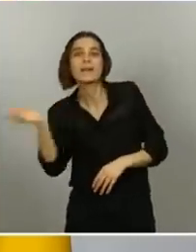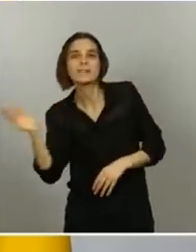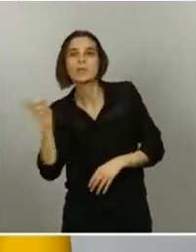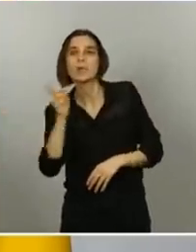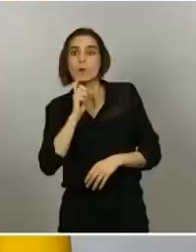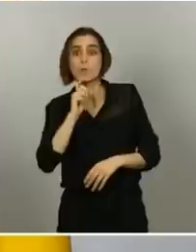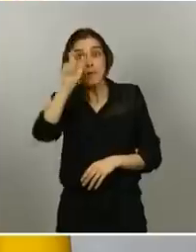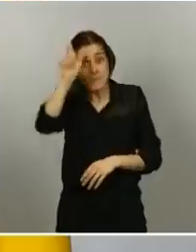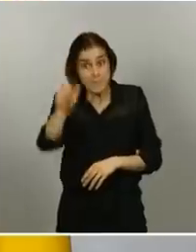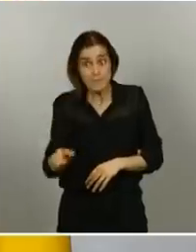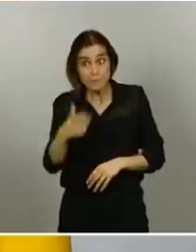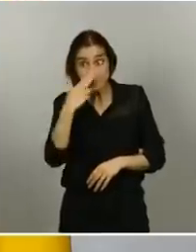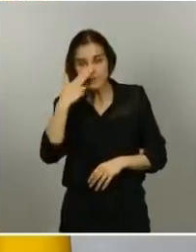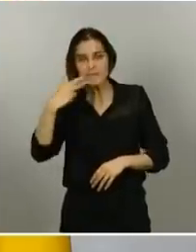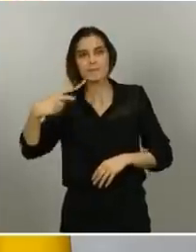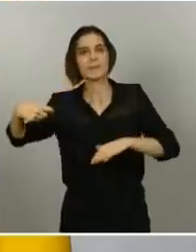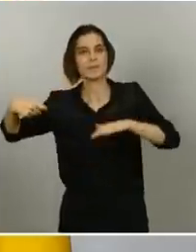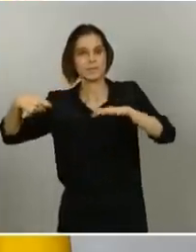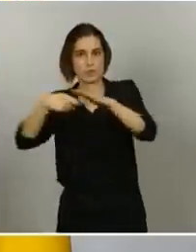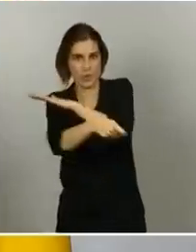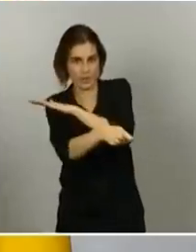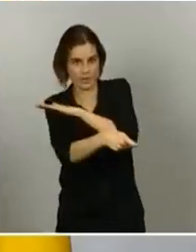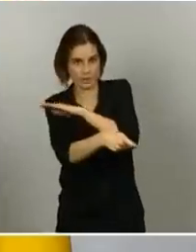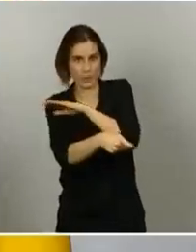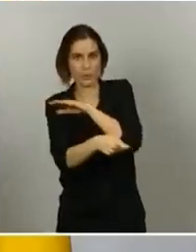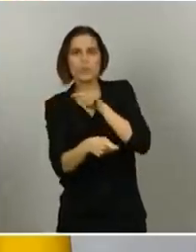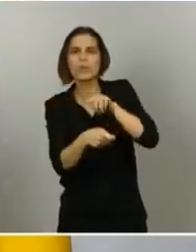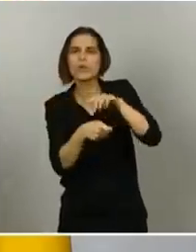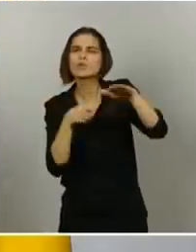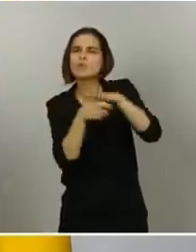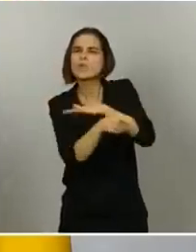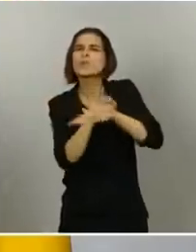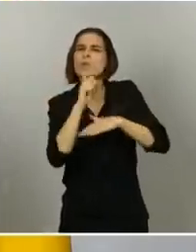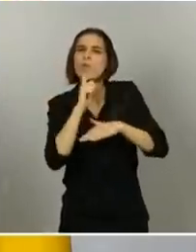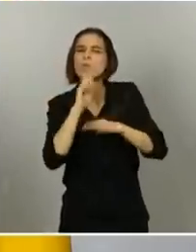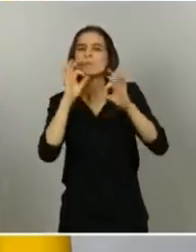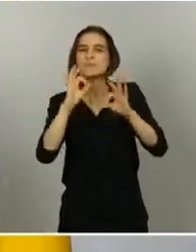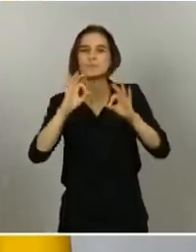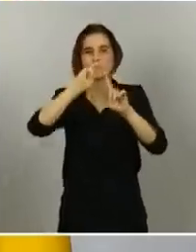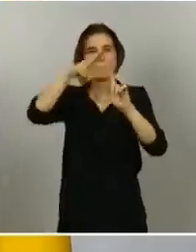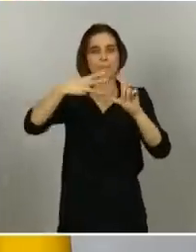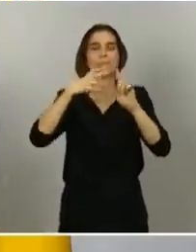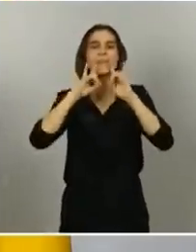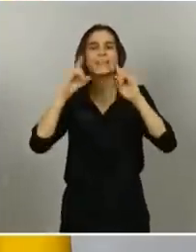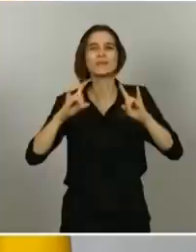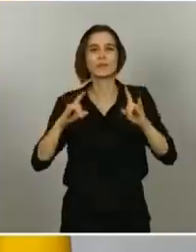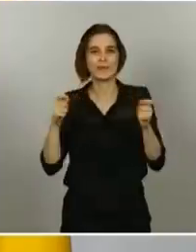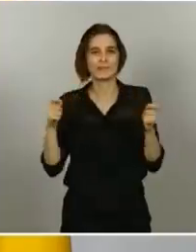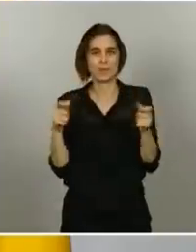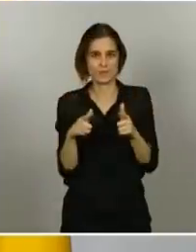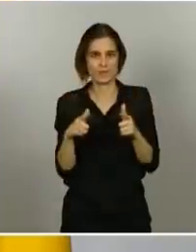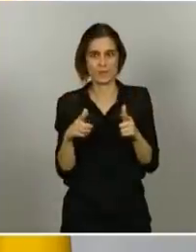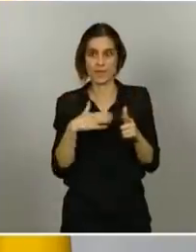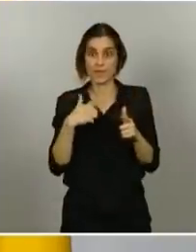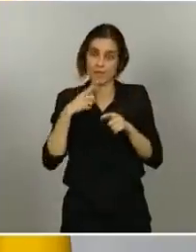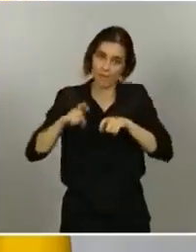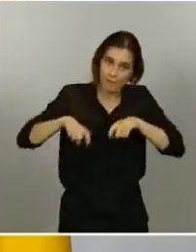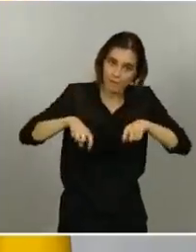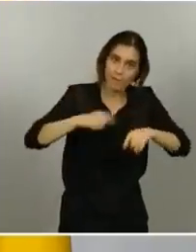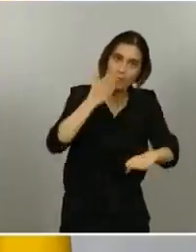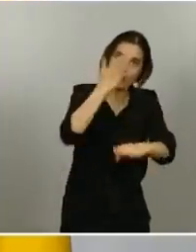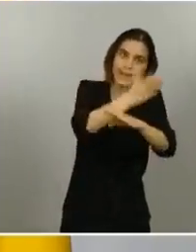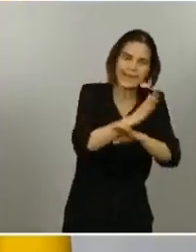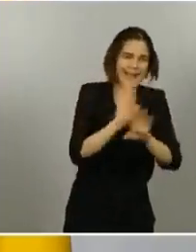interesada preferentemente a través de la sede electrónica de la Seguridad Social non será necesario desplazarse a ningún sitio